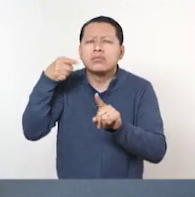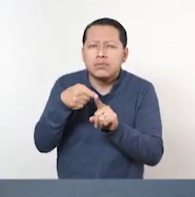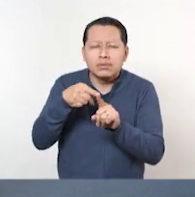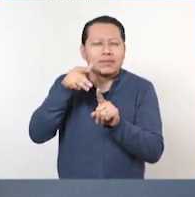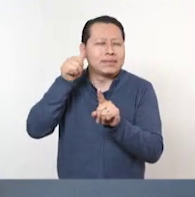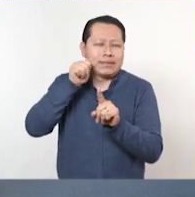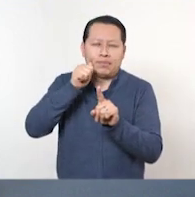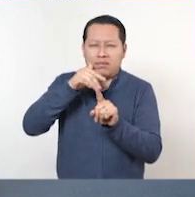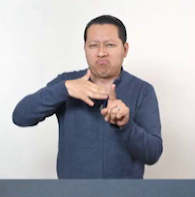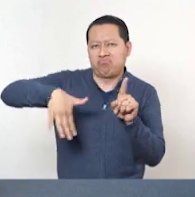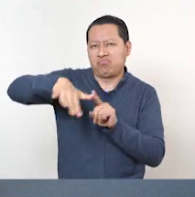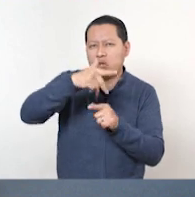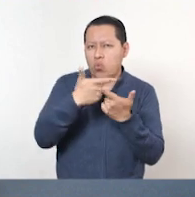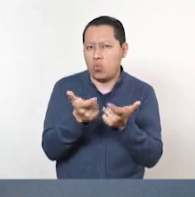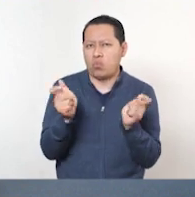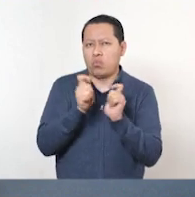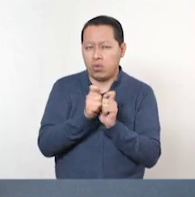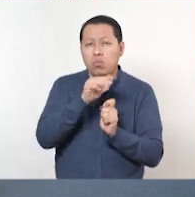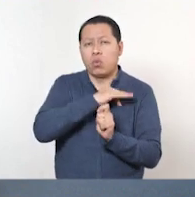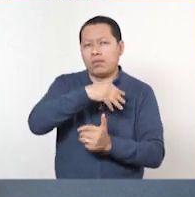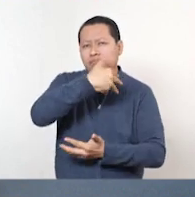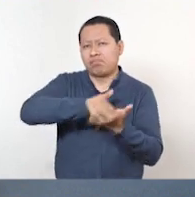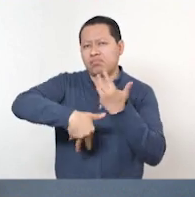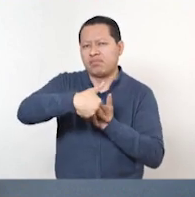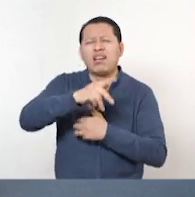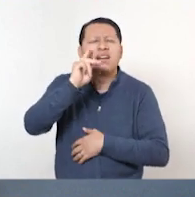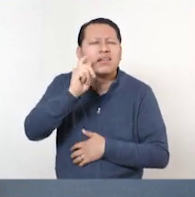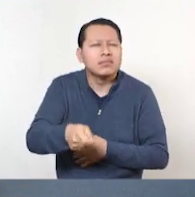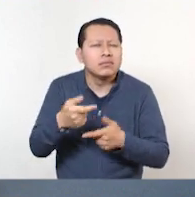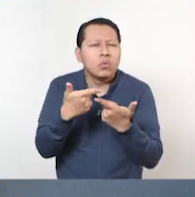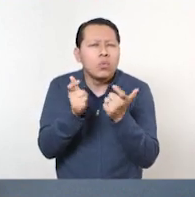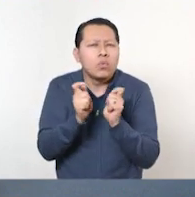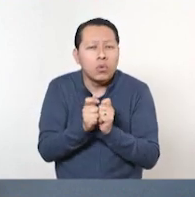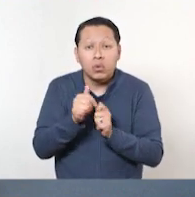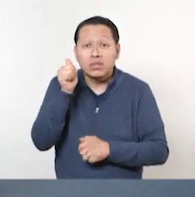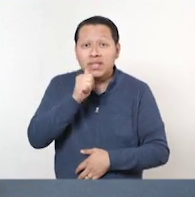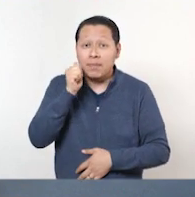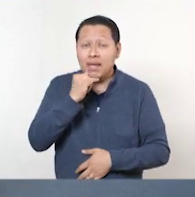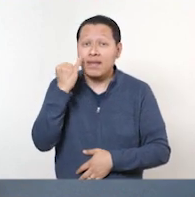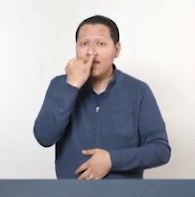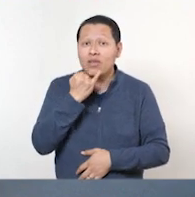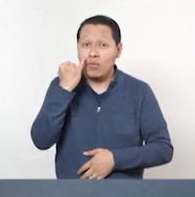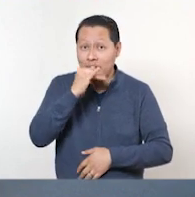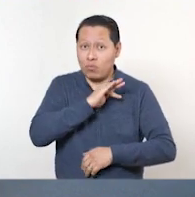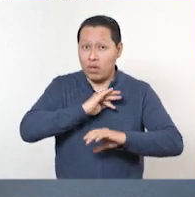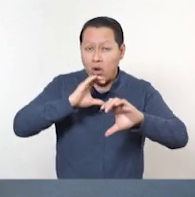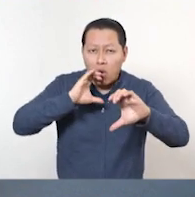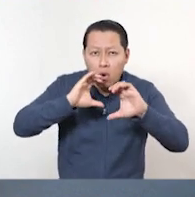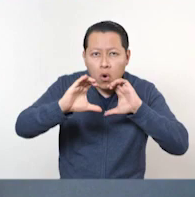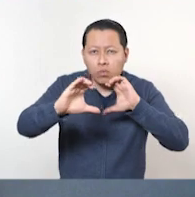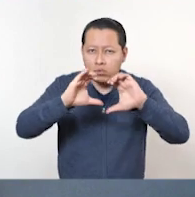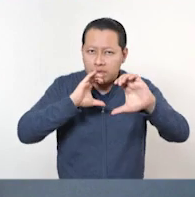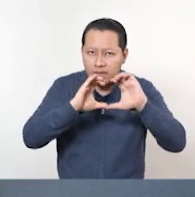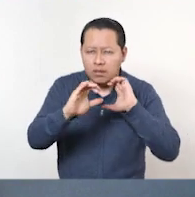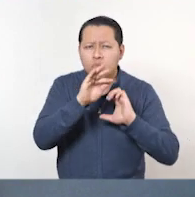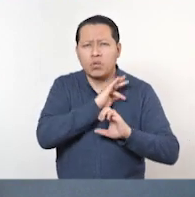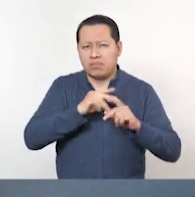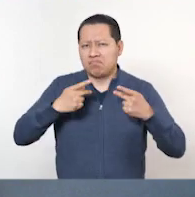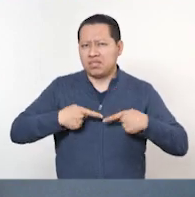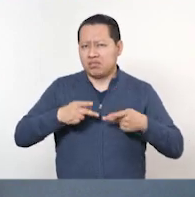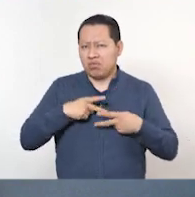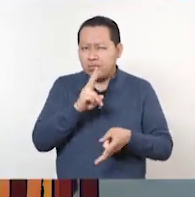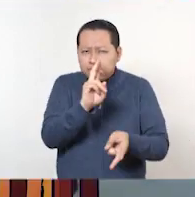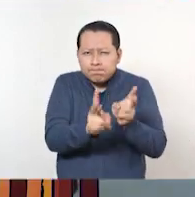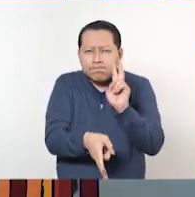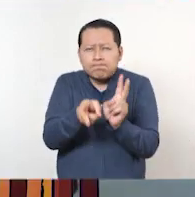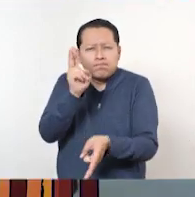funciones sociales de cada grupo humano. Esto implica que los grupos humanos tienen una lengua para comunicarse, para dialogar con